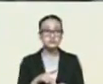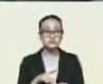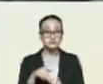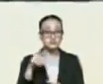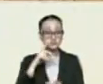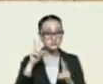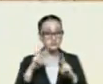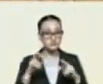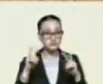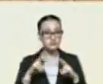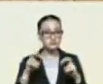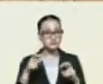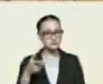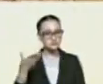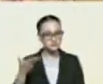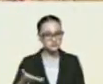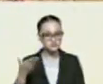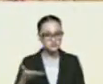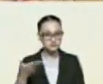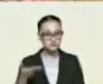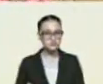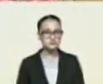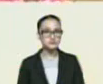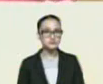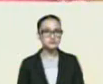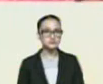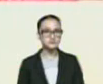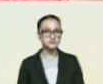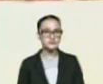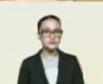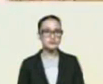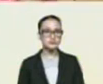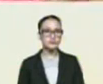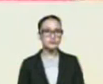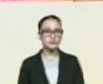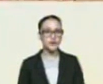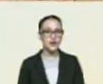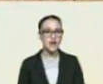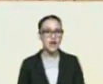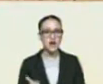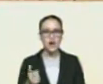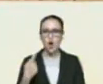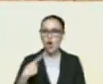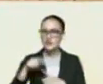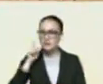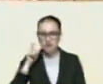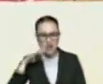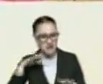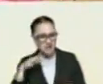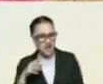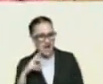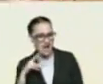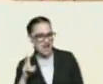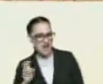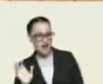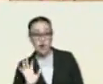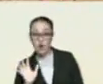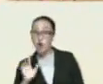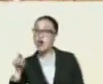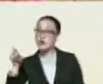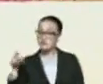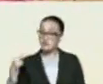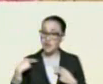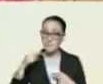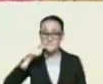remarco, ¿por qué? Porque no son ojos extraños que no saben lo que se está haciendo, son